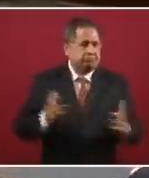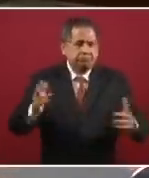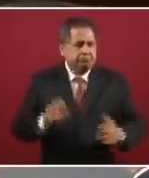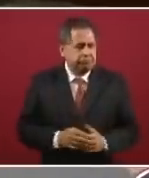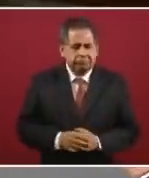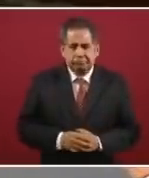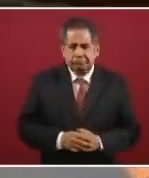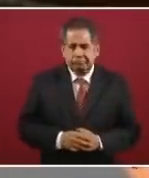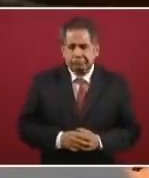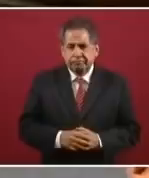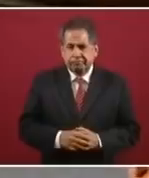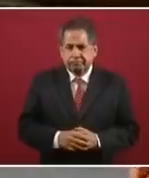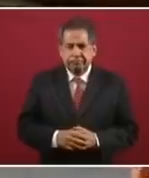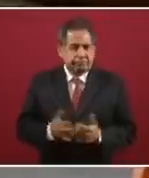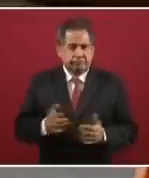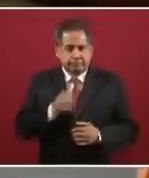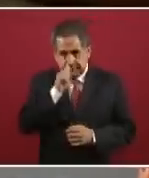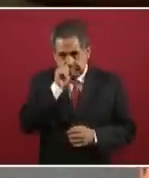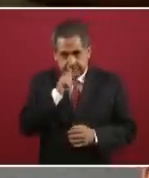y